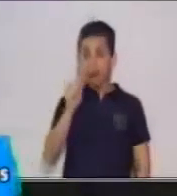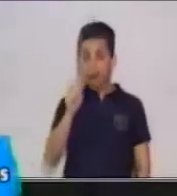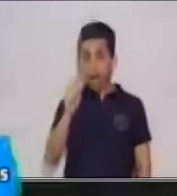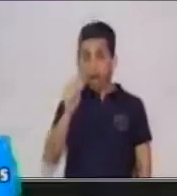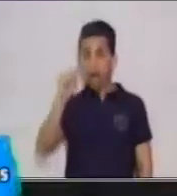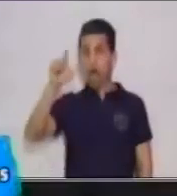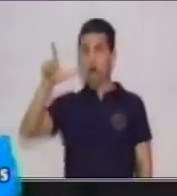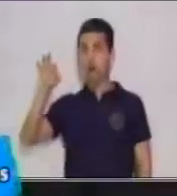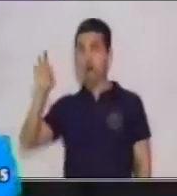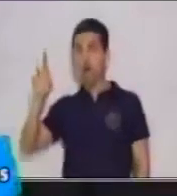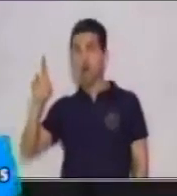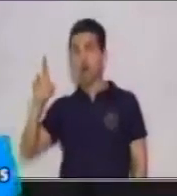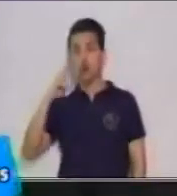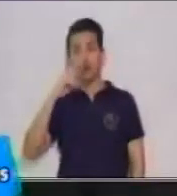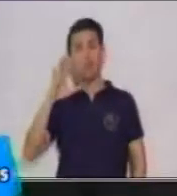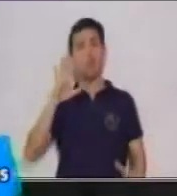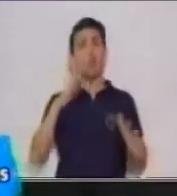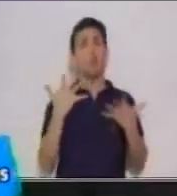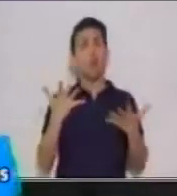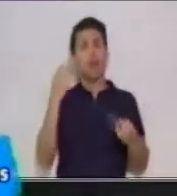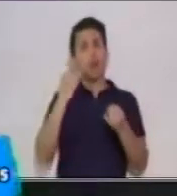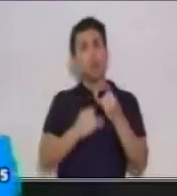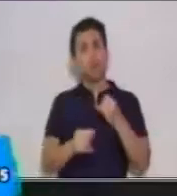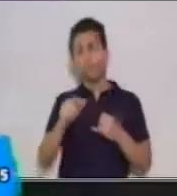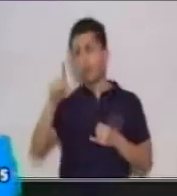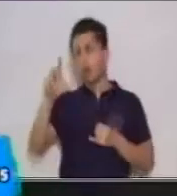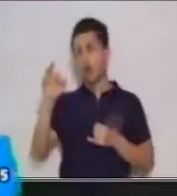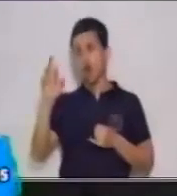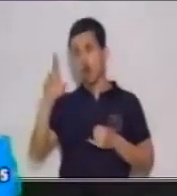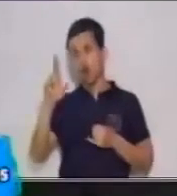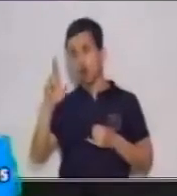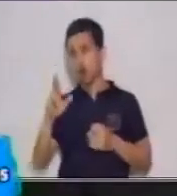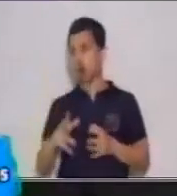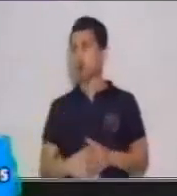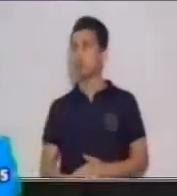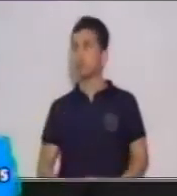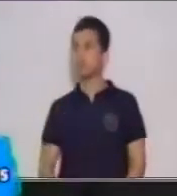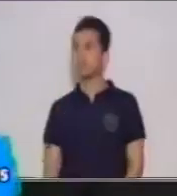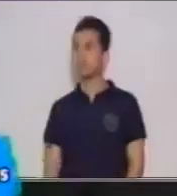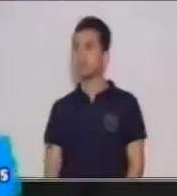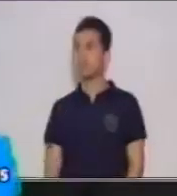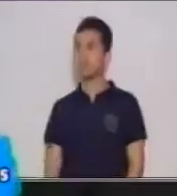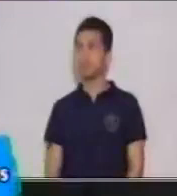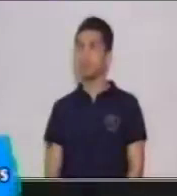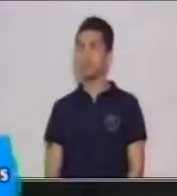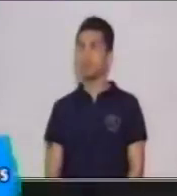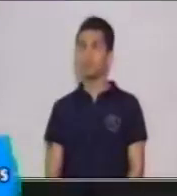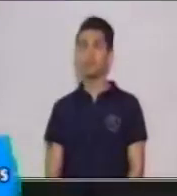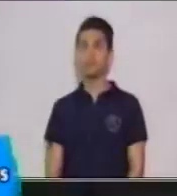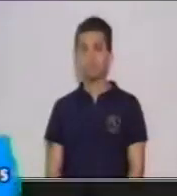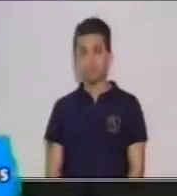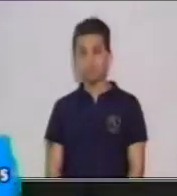Calor. ¿Cuál es la última sílaba? La que dije de último. Lor. Muy bien.